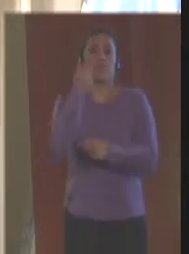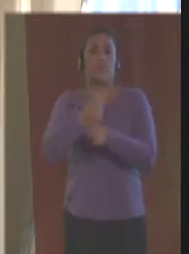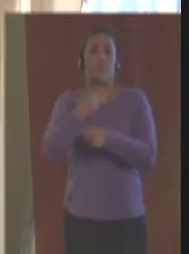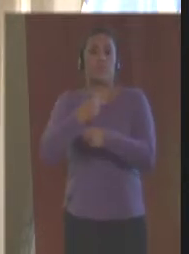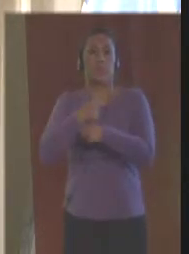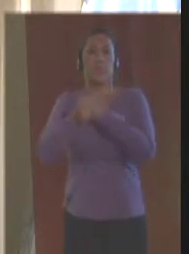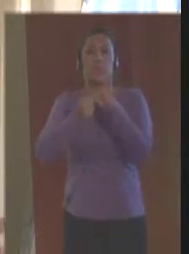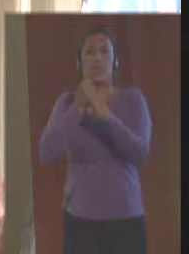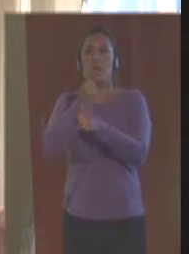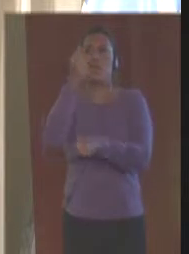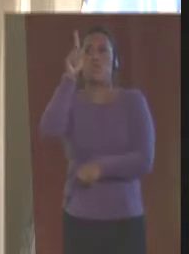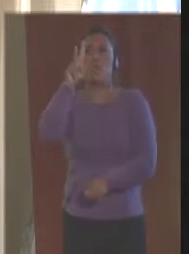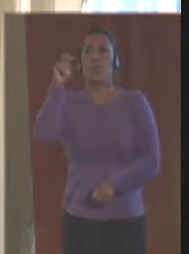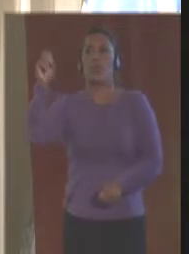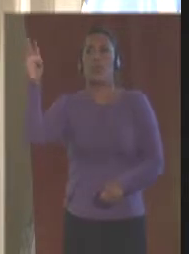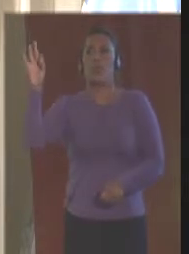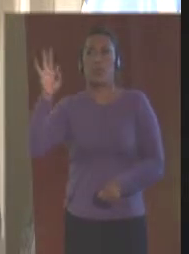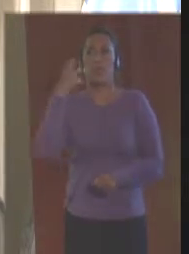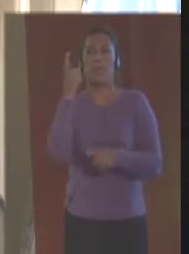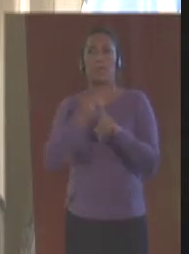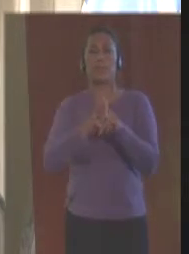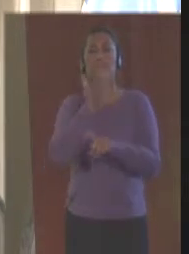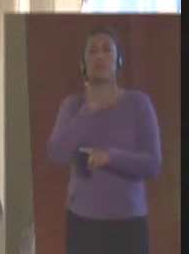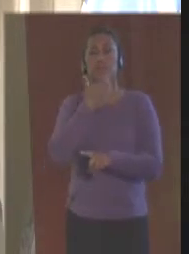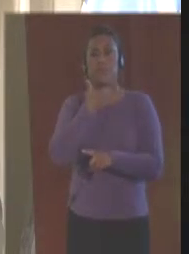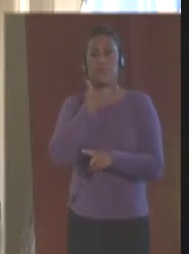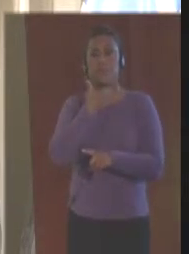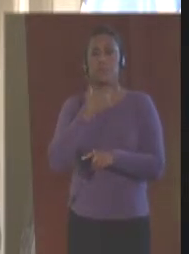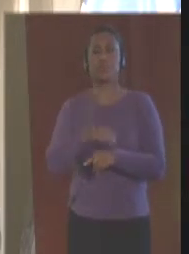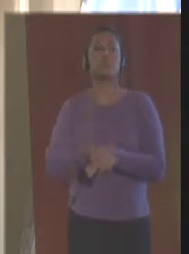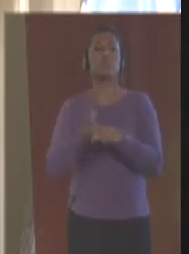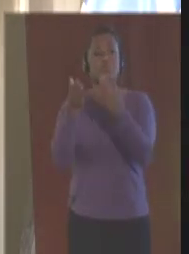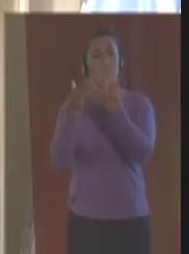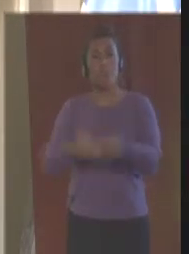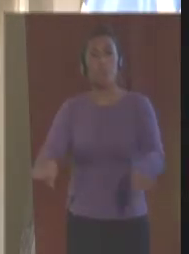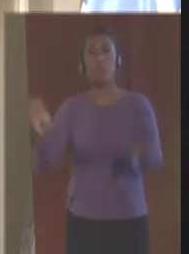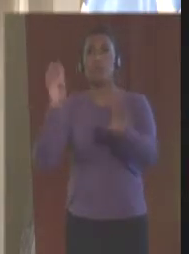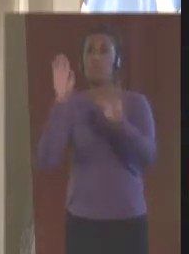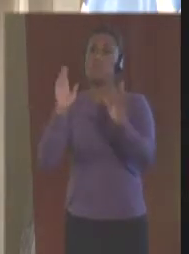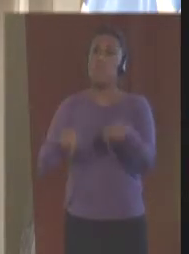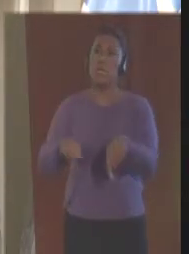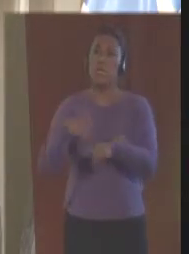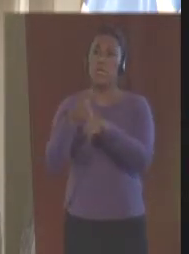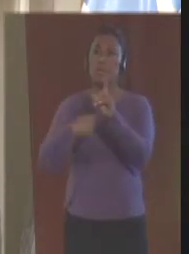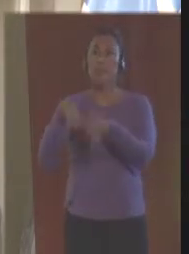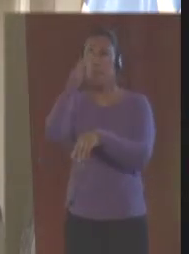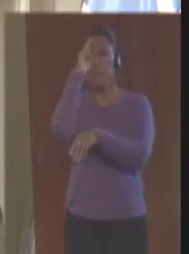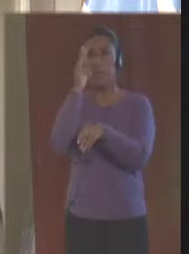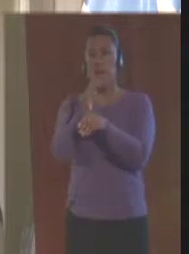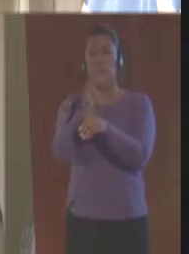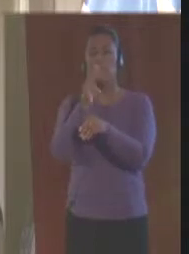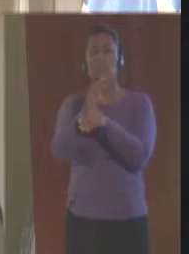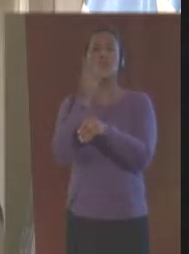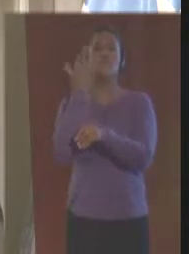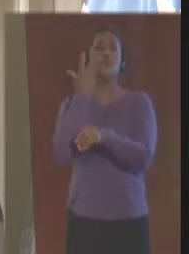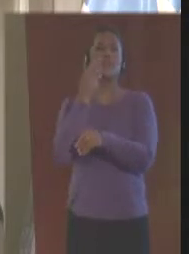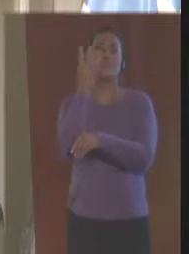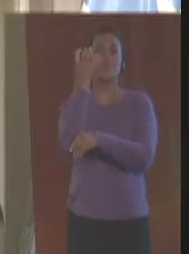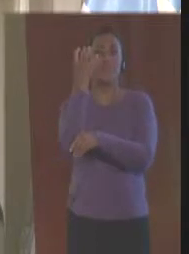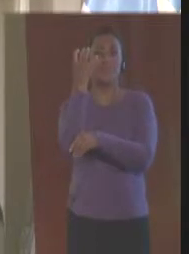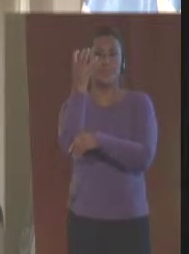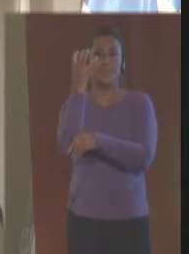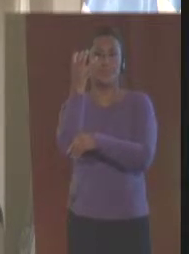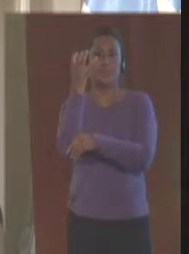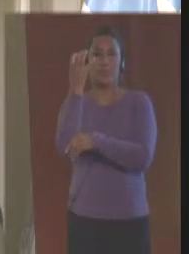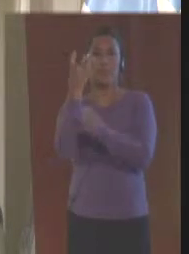en agosto de 2009, cuando arrancaba nuestra gestión. He terminado la gestión en este mes de mayo, el día 14, y